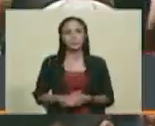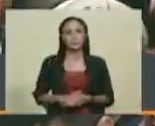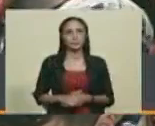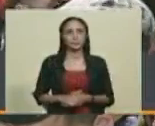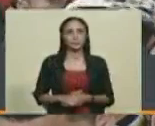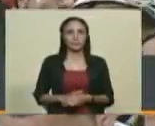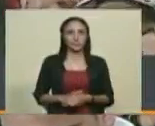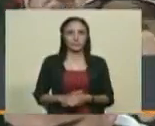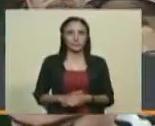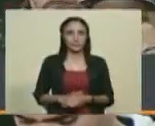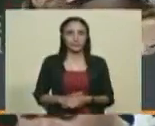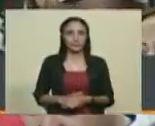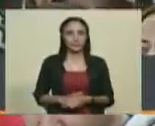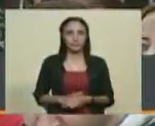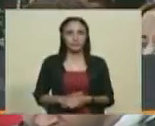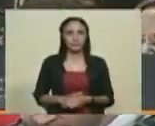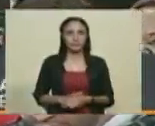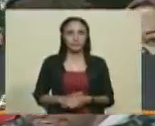Un plan